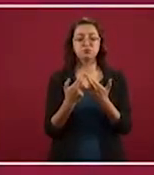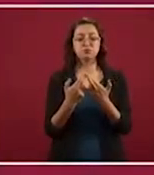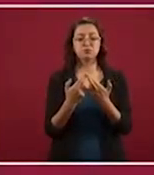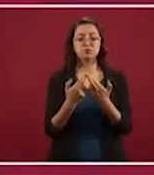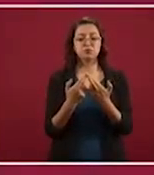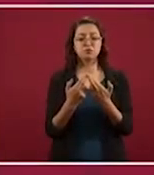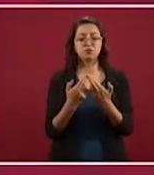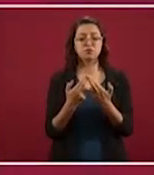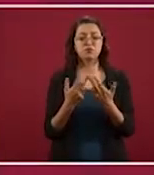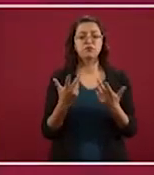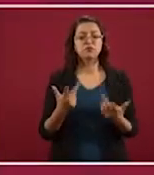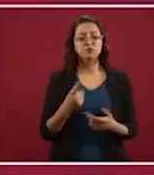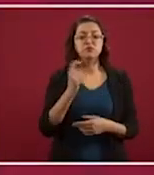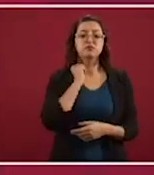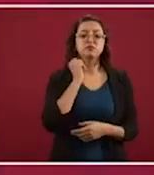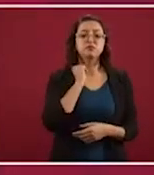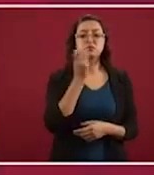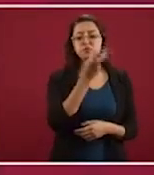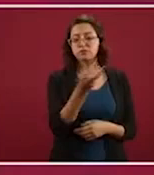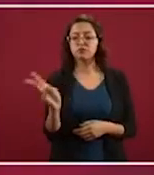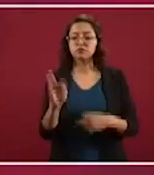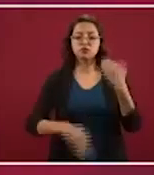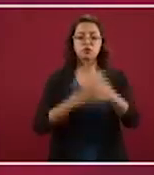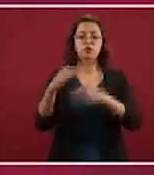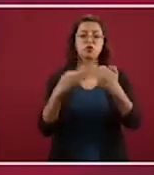con los senadores de todas las